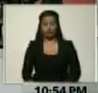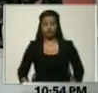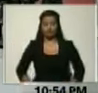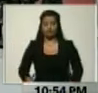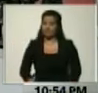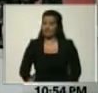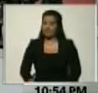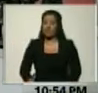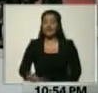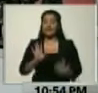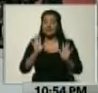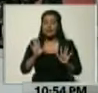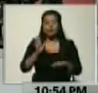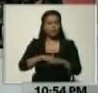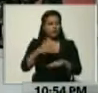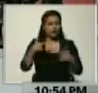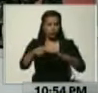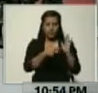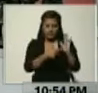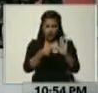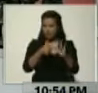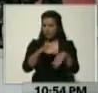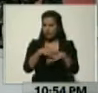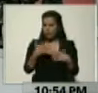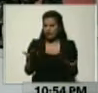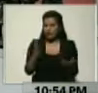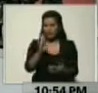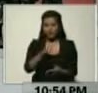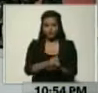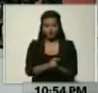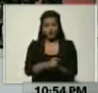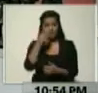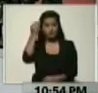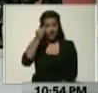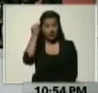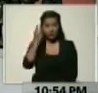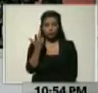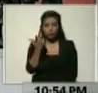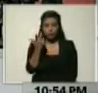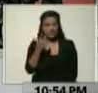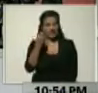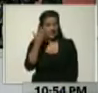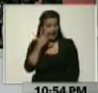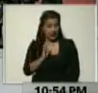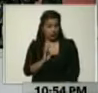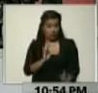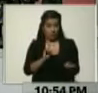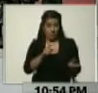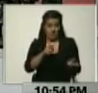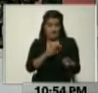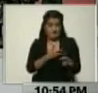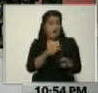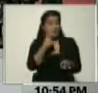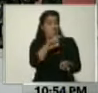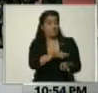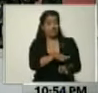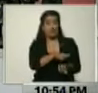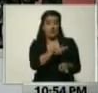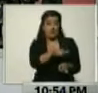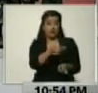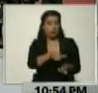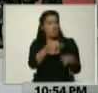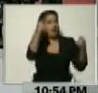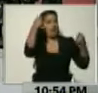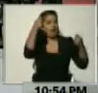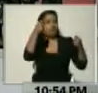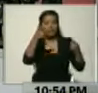no hay peor, ¿cómo se llama?, cuña que la del mismo palo, ¿verdad? Ustedes recuerdan que esta semana